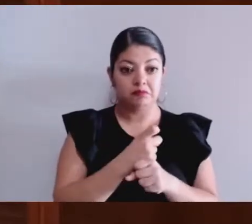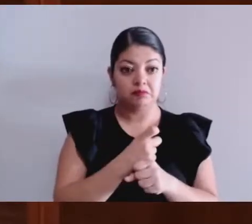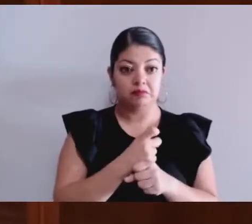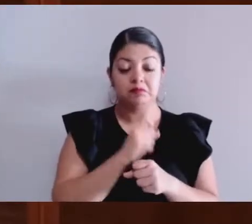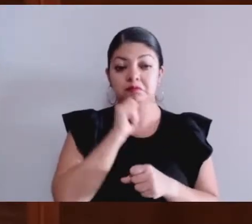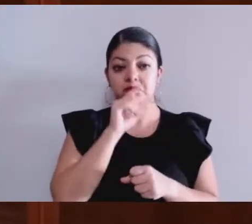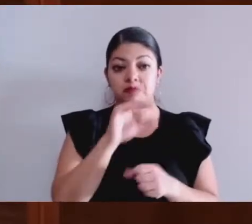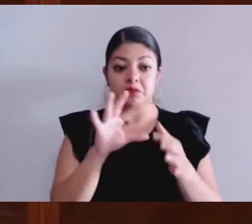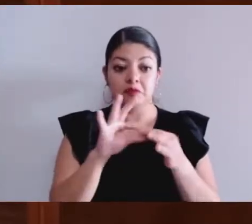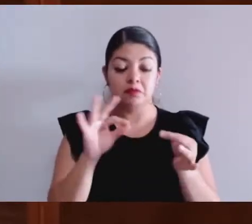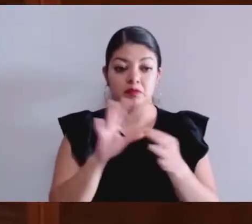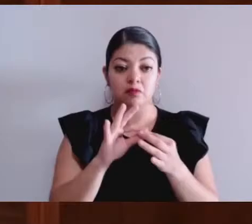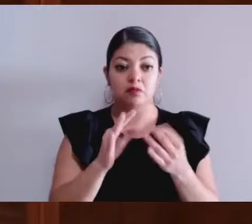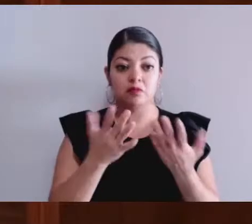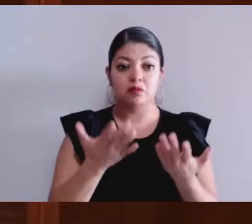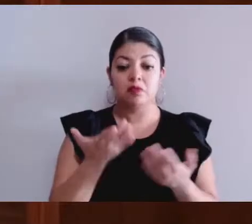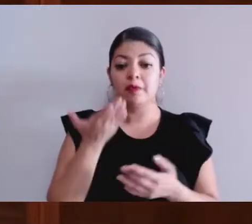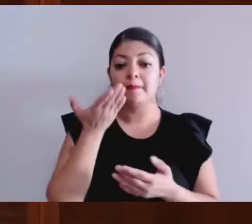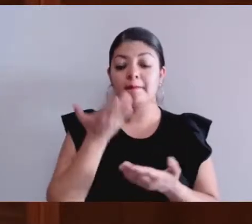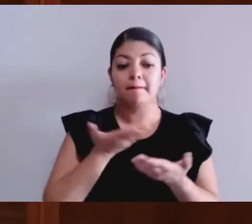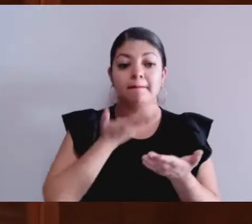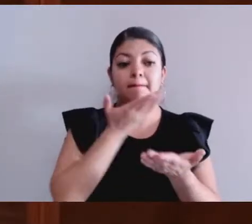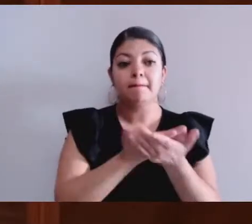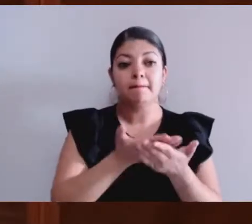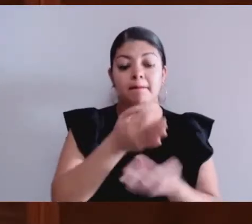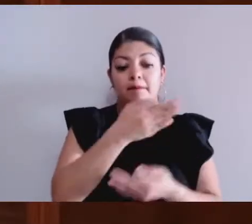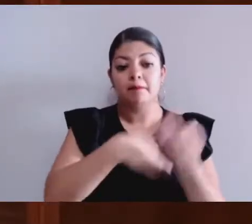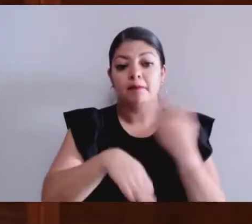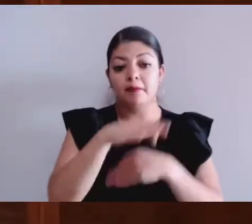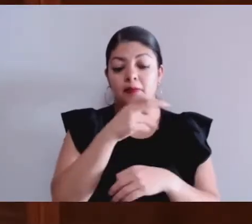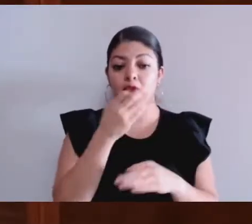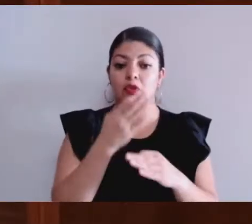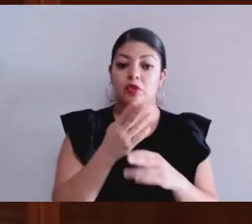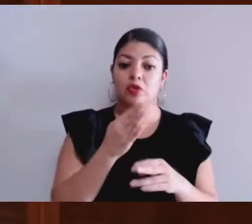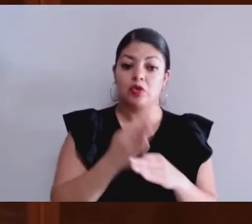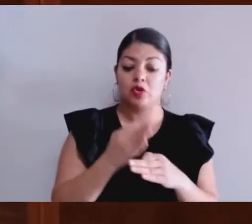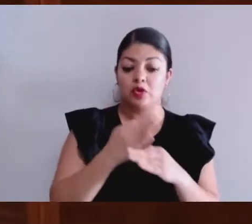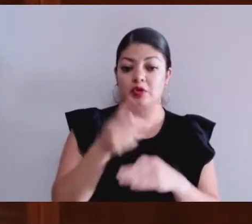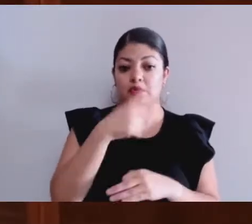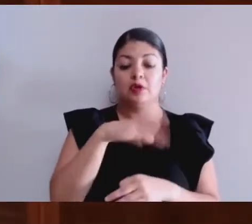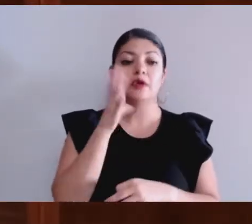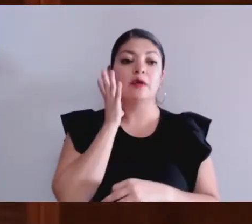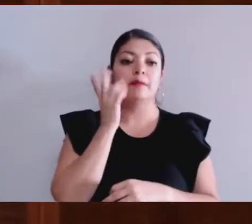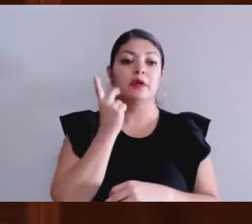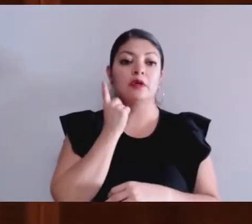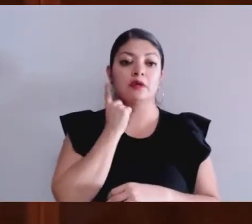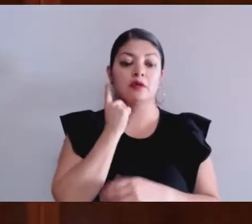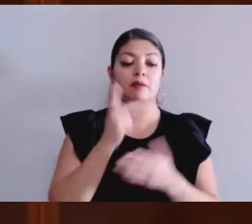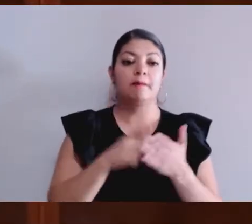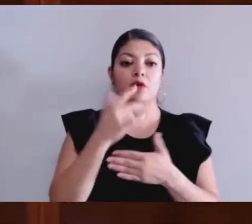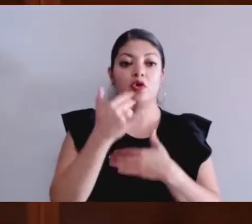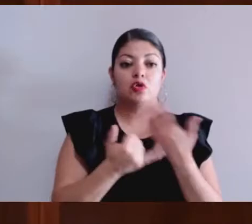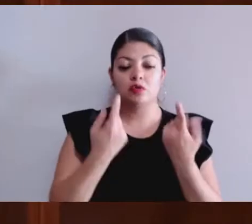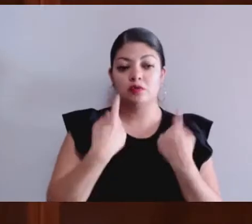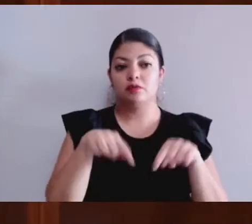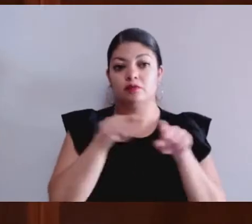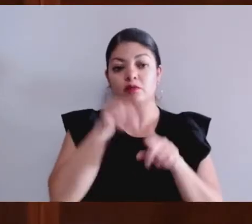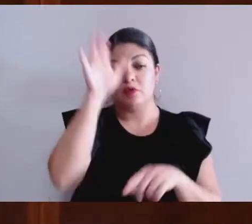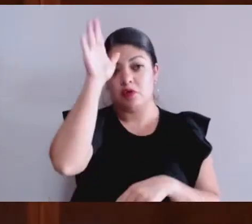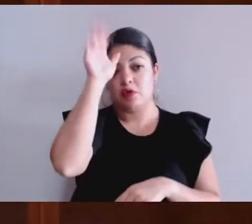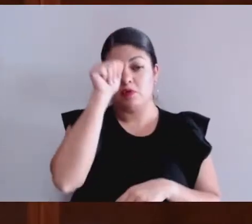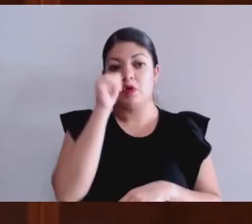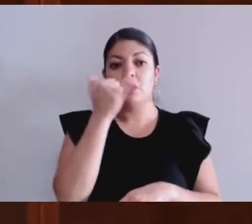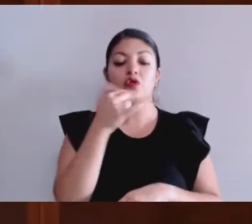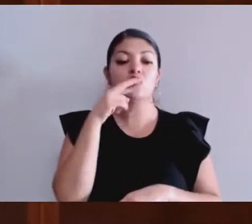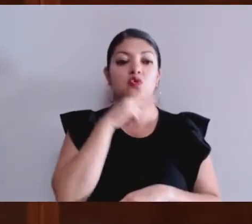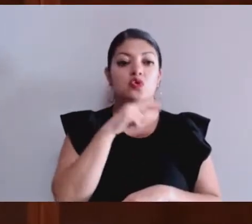fundado lo anterior, se somete a la consideración de esta honorable legislatura el proyecto de acuerdo de